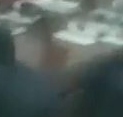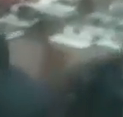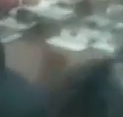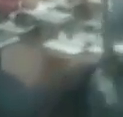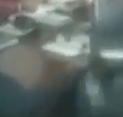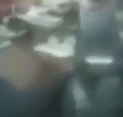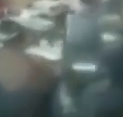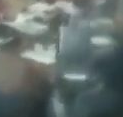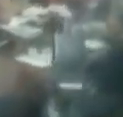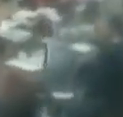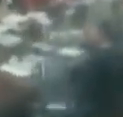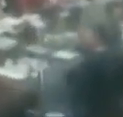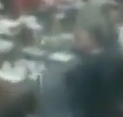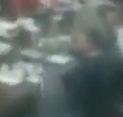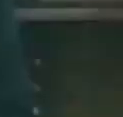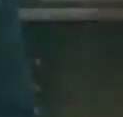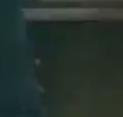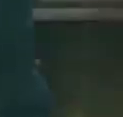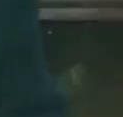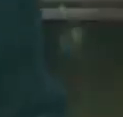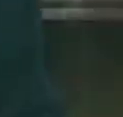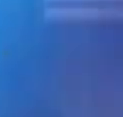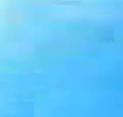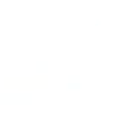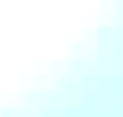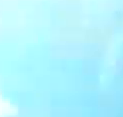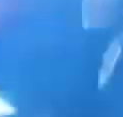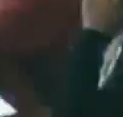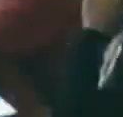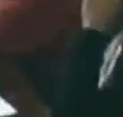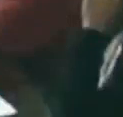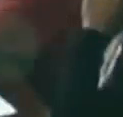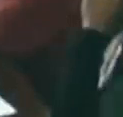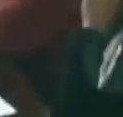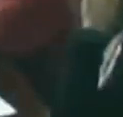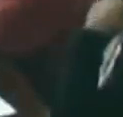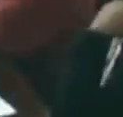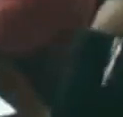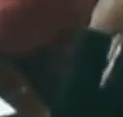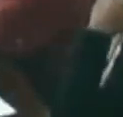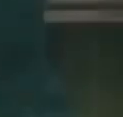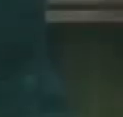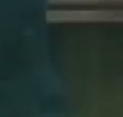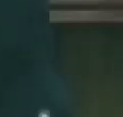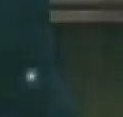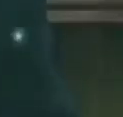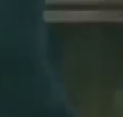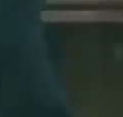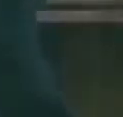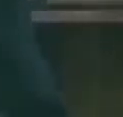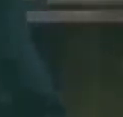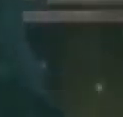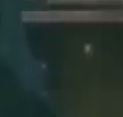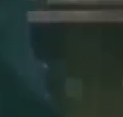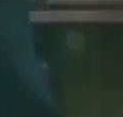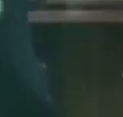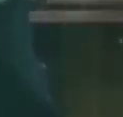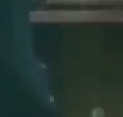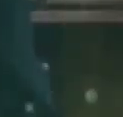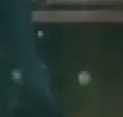social de derecho y de justicia, la autocrítica, independencia o nada, comuna o